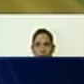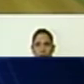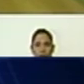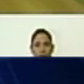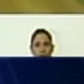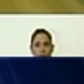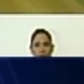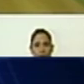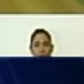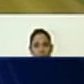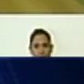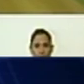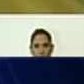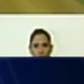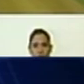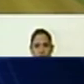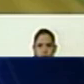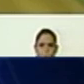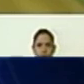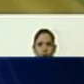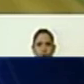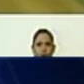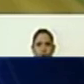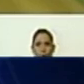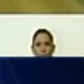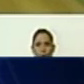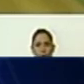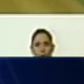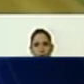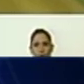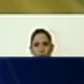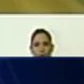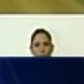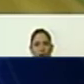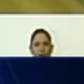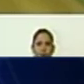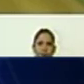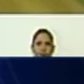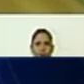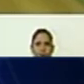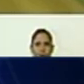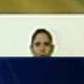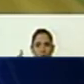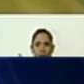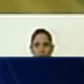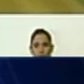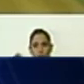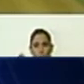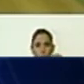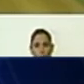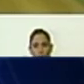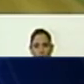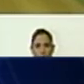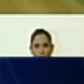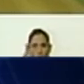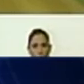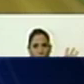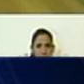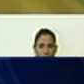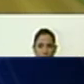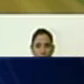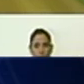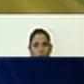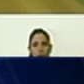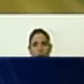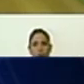Filadelfia, Estados Unidos, rechaza la apelación de Petróleos de Venezuela para revertir la decisión del juez estadounidense que en 2018 había